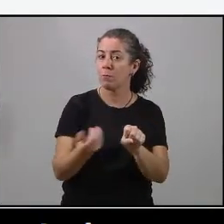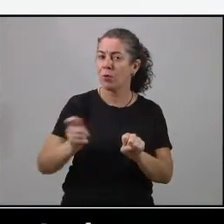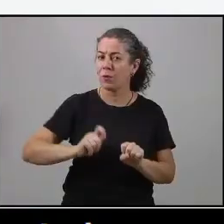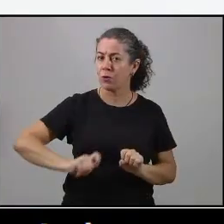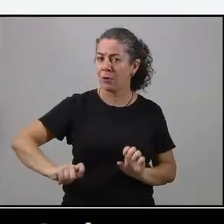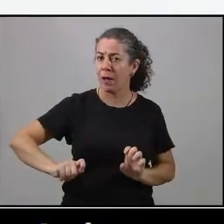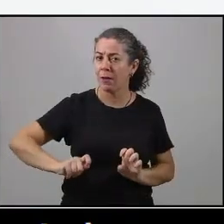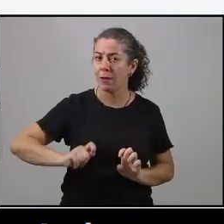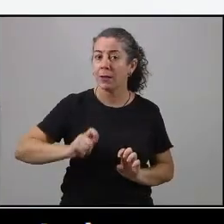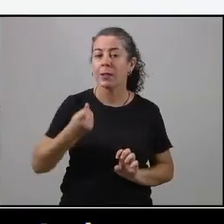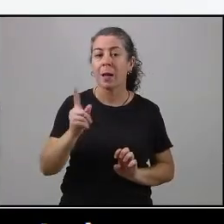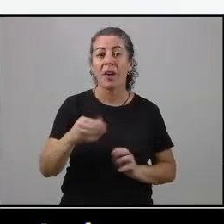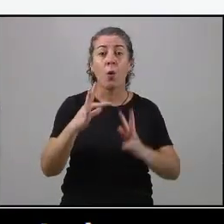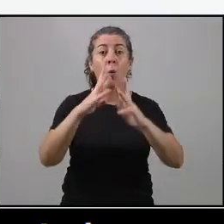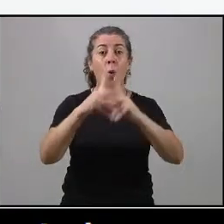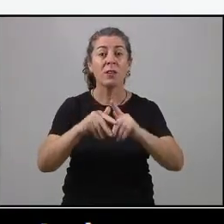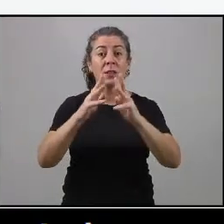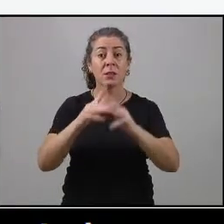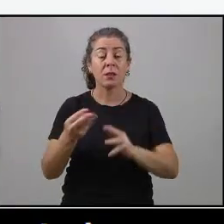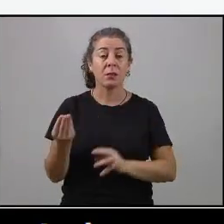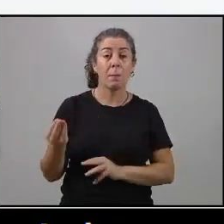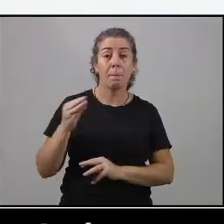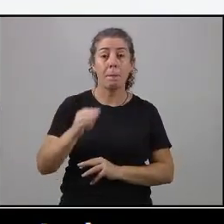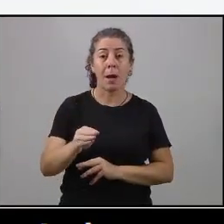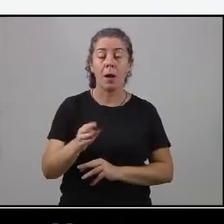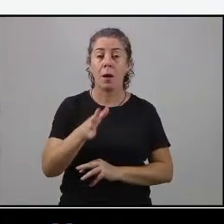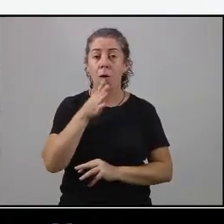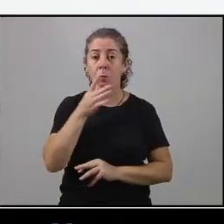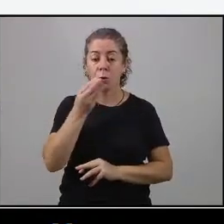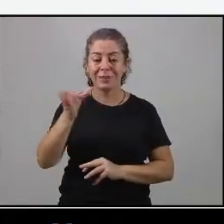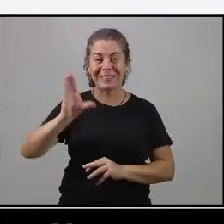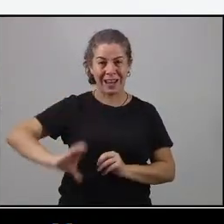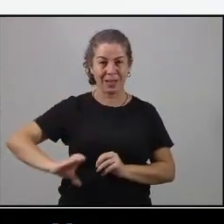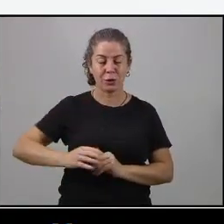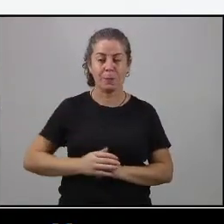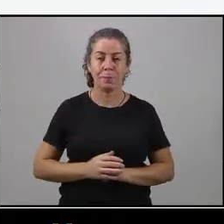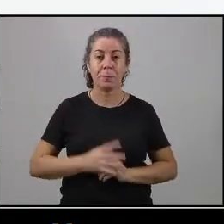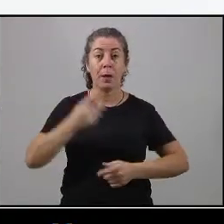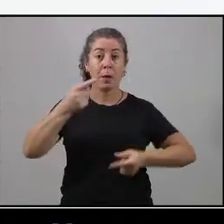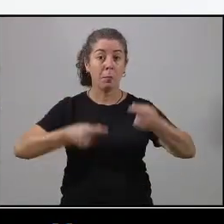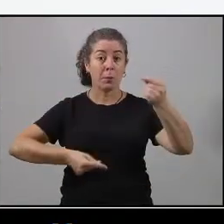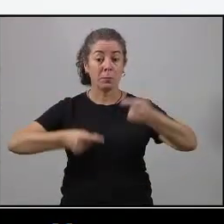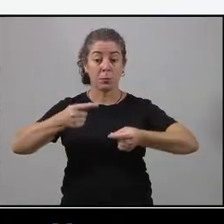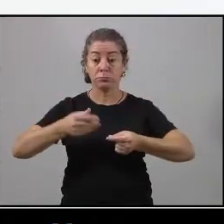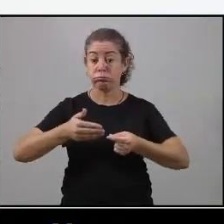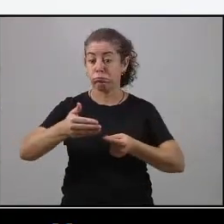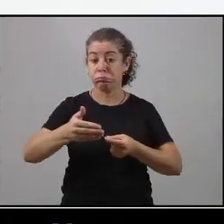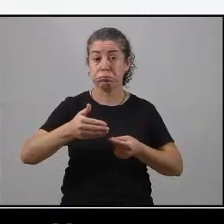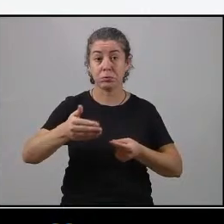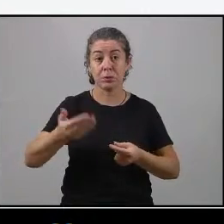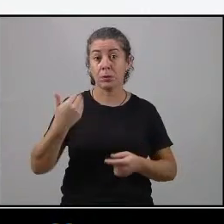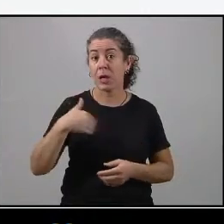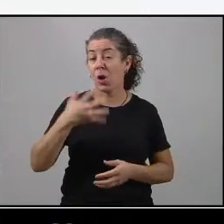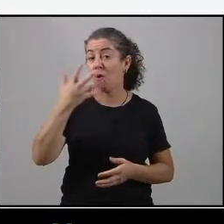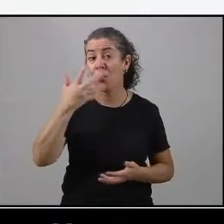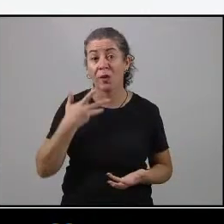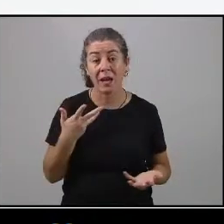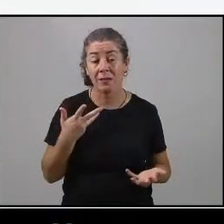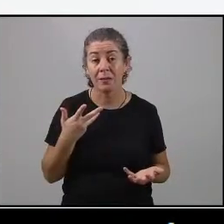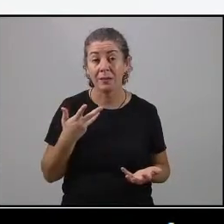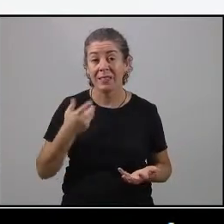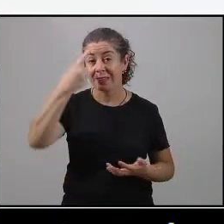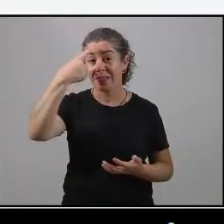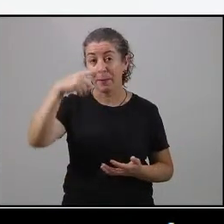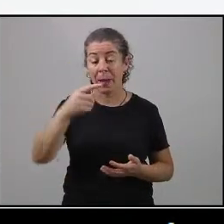como cuantitativamente en esas mejoras salariales. En cuanto al presupuesto, dentro de muy poco lo conocerán y verán cuáles son las